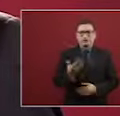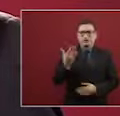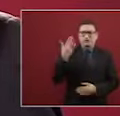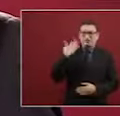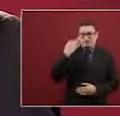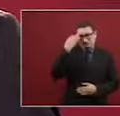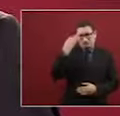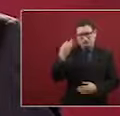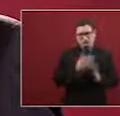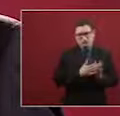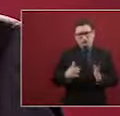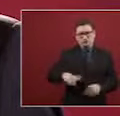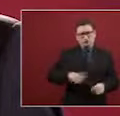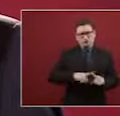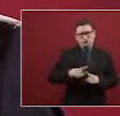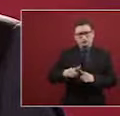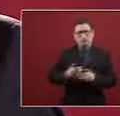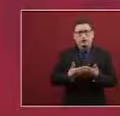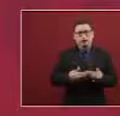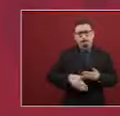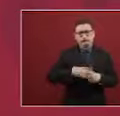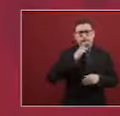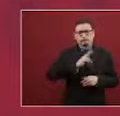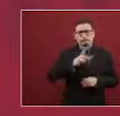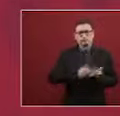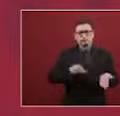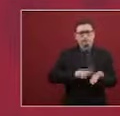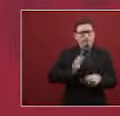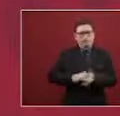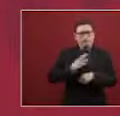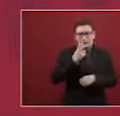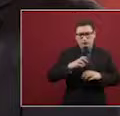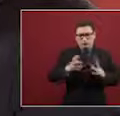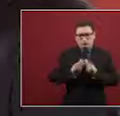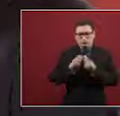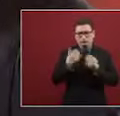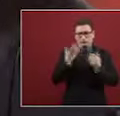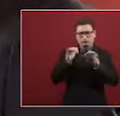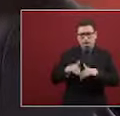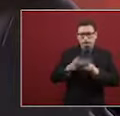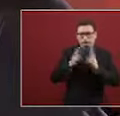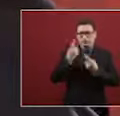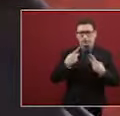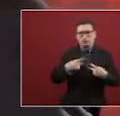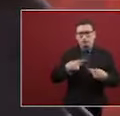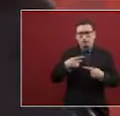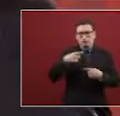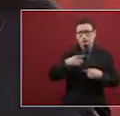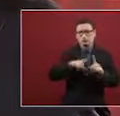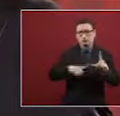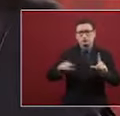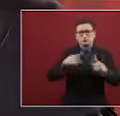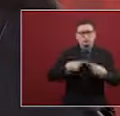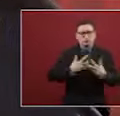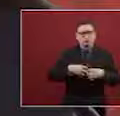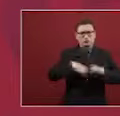periodo neoliberal. Para eso es esta reunión, invitar a inversionistas nacionales y